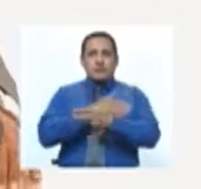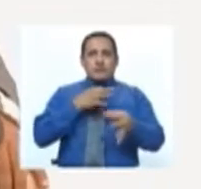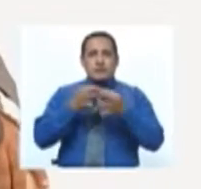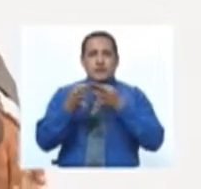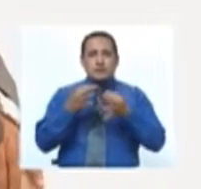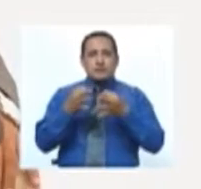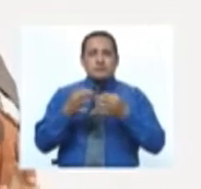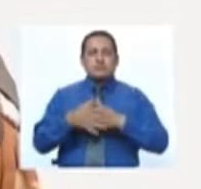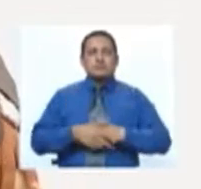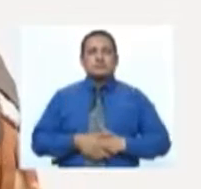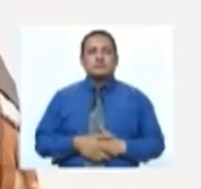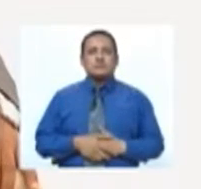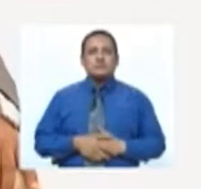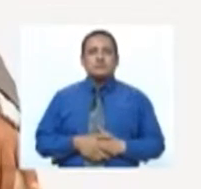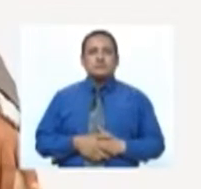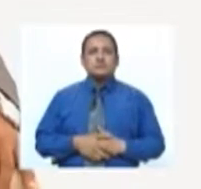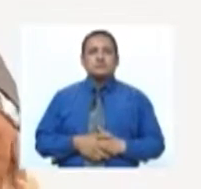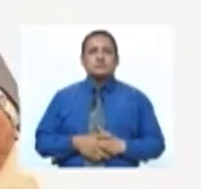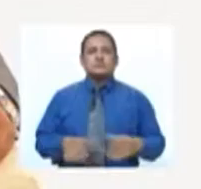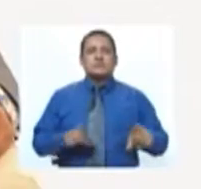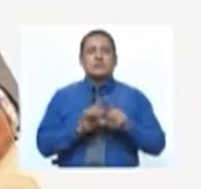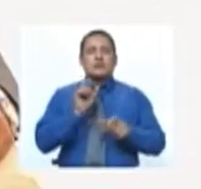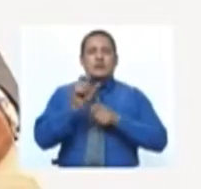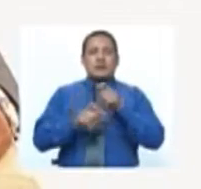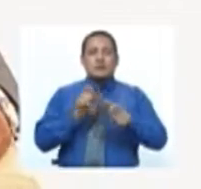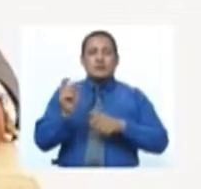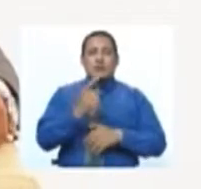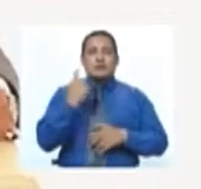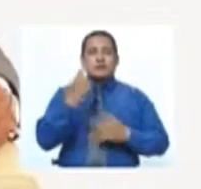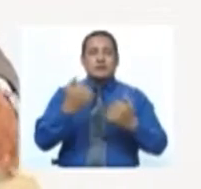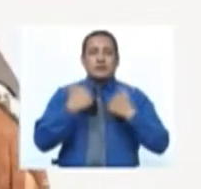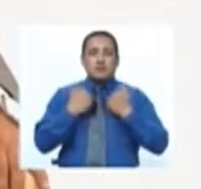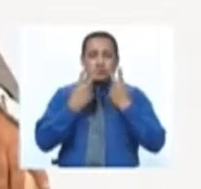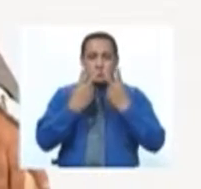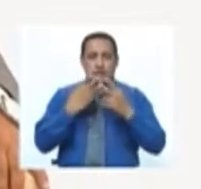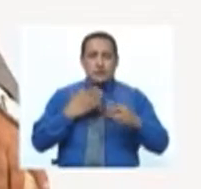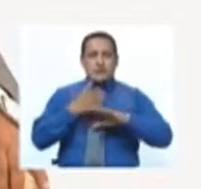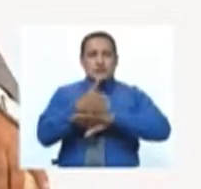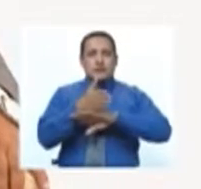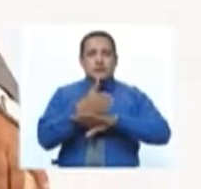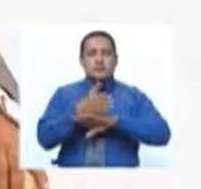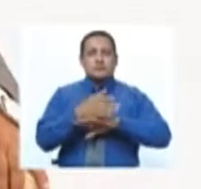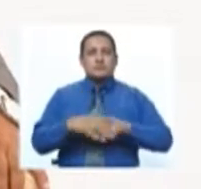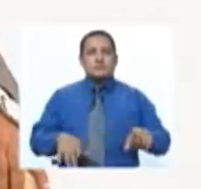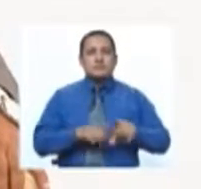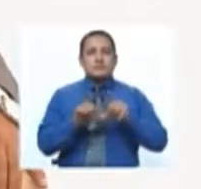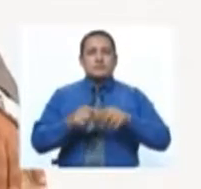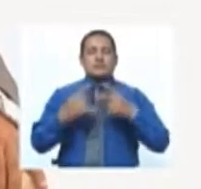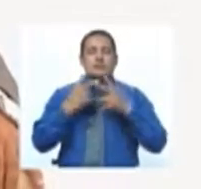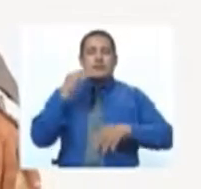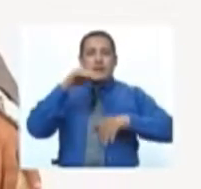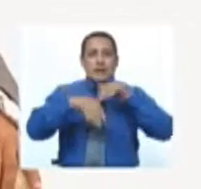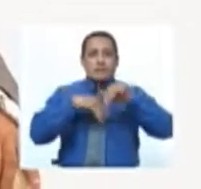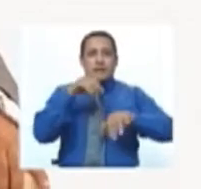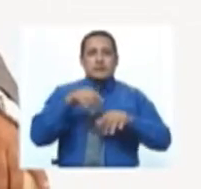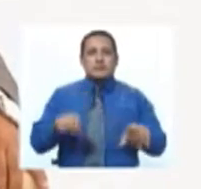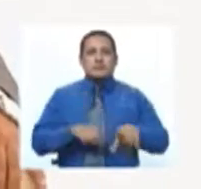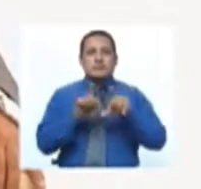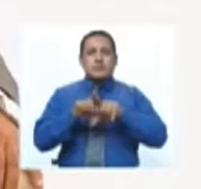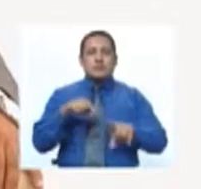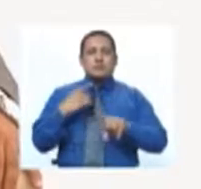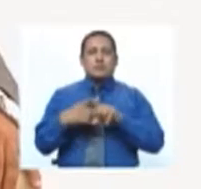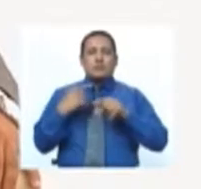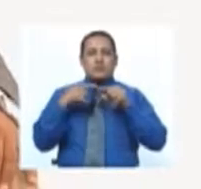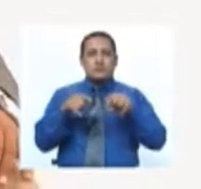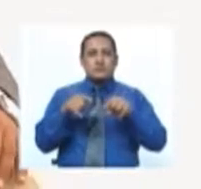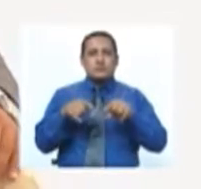decíamos hace unos instantes, los ciudadanos tenemos acceso directo a la playa y por lo